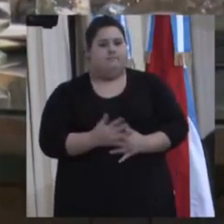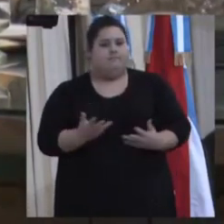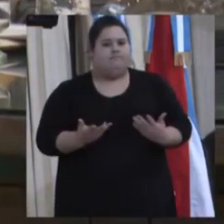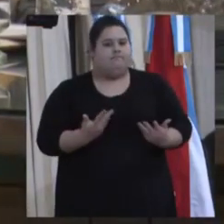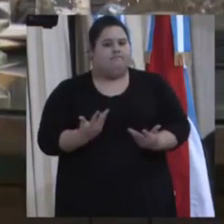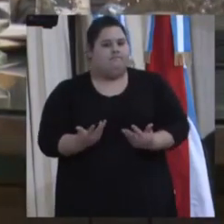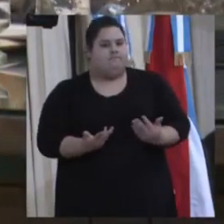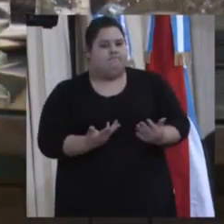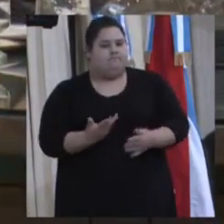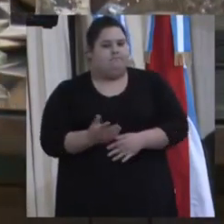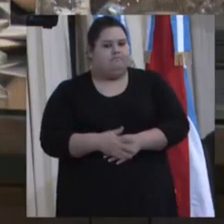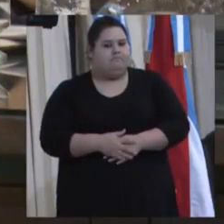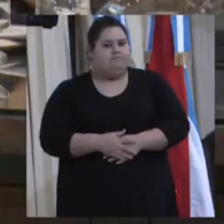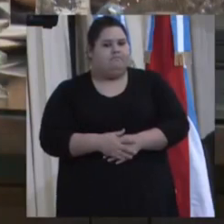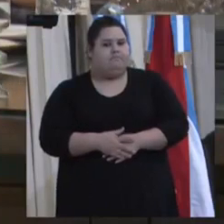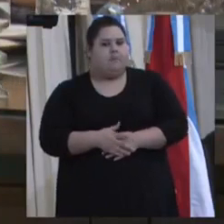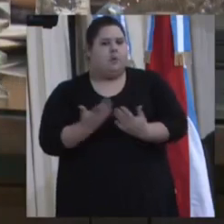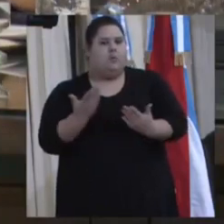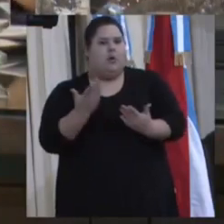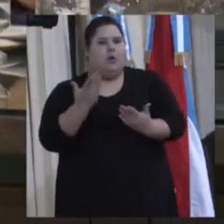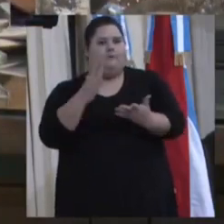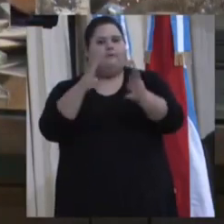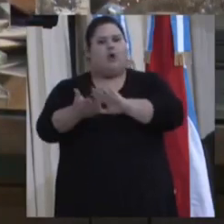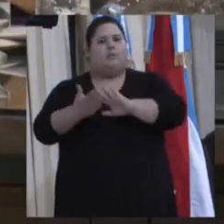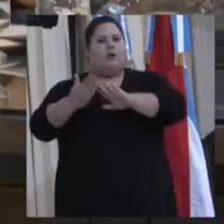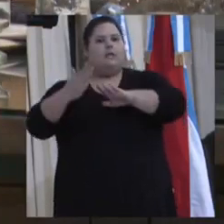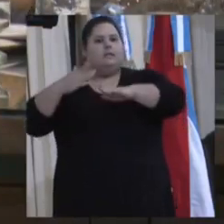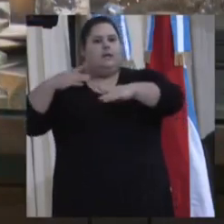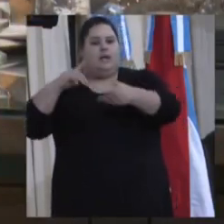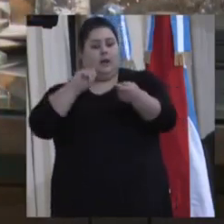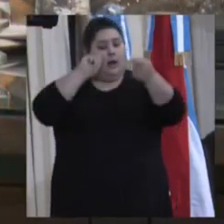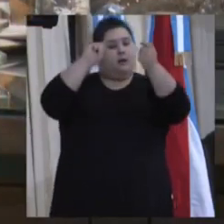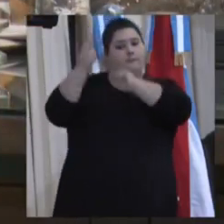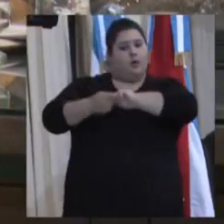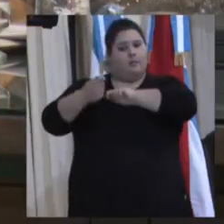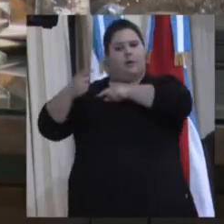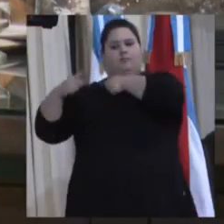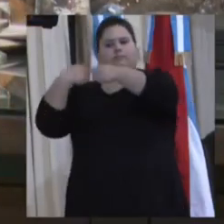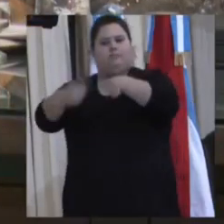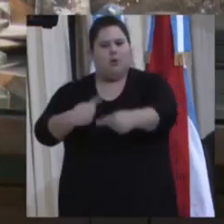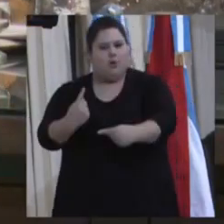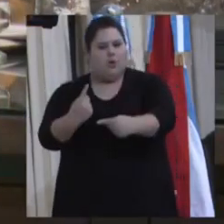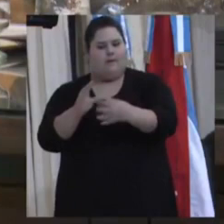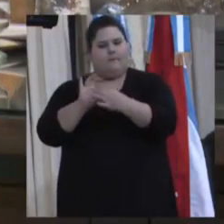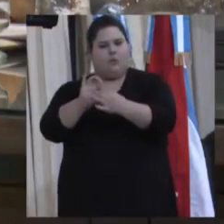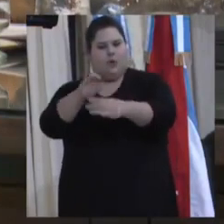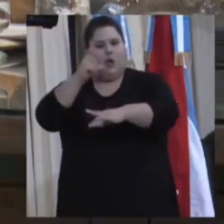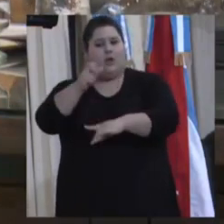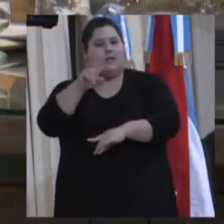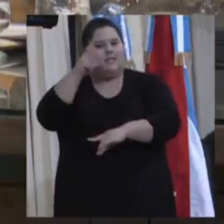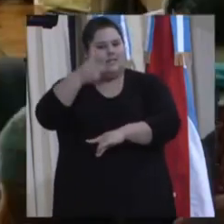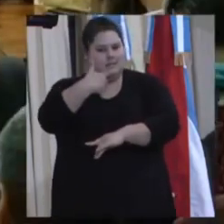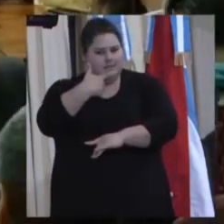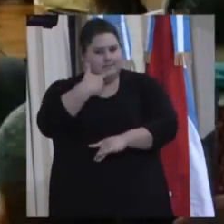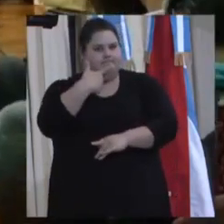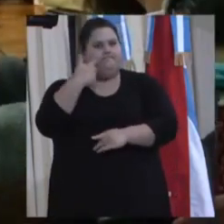digamos, las líneas de continuidad entre la reforma y esta CRES. Quizás, y en este